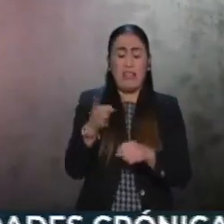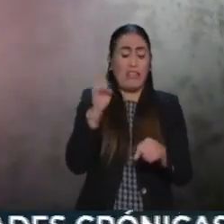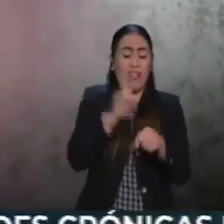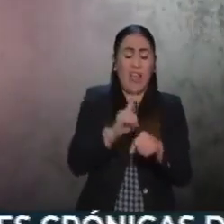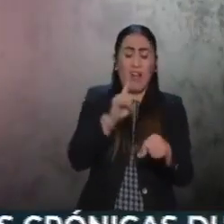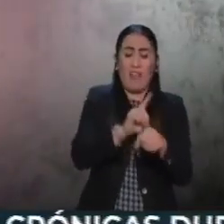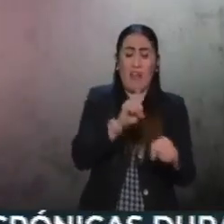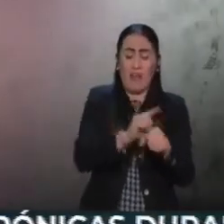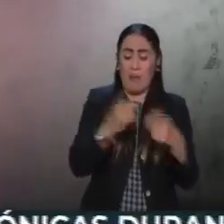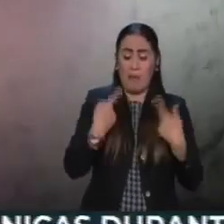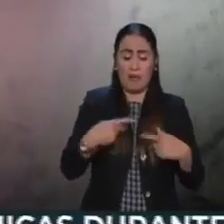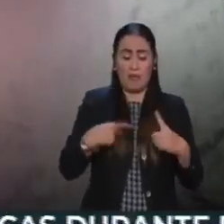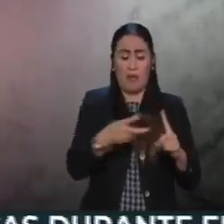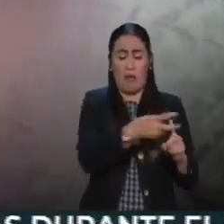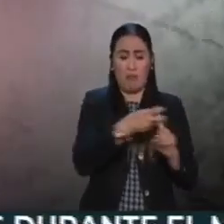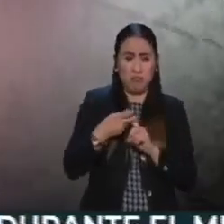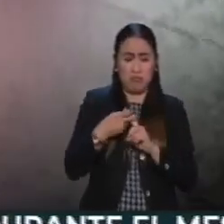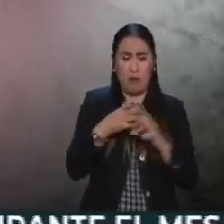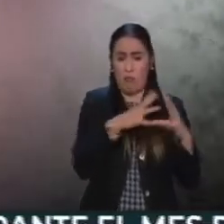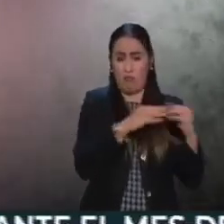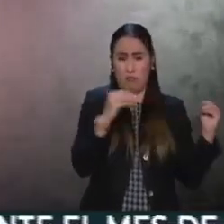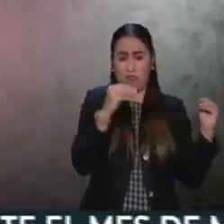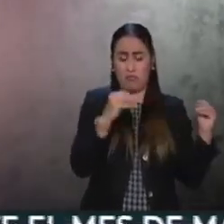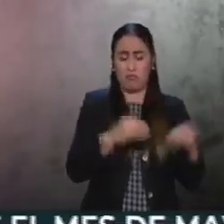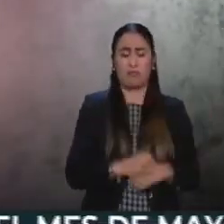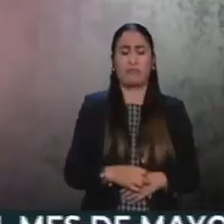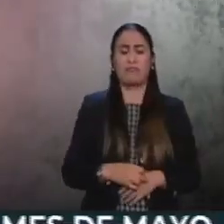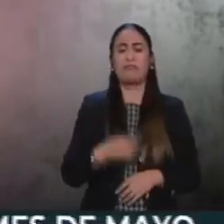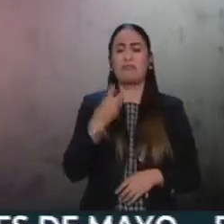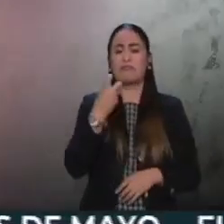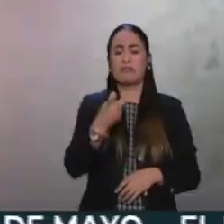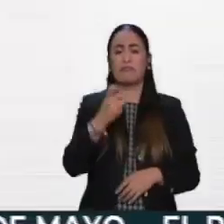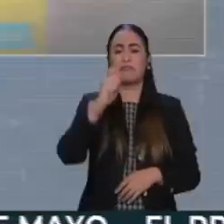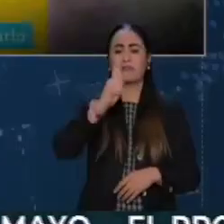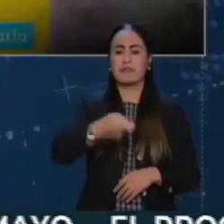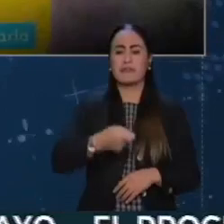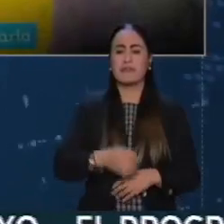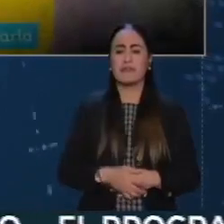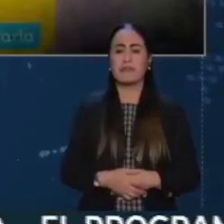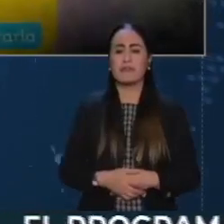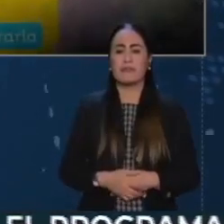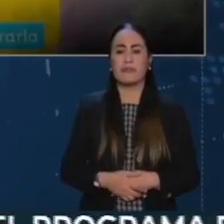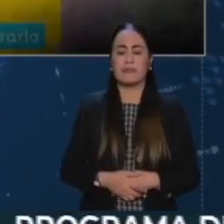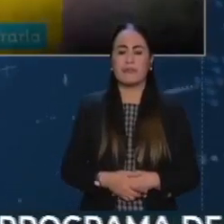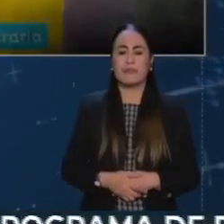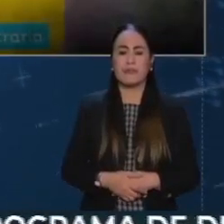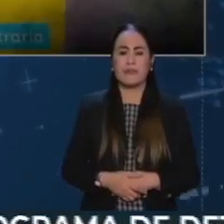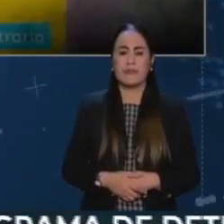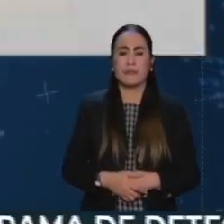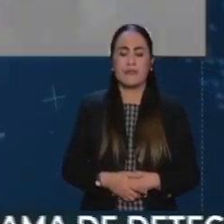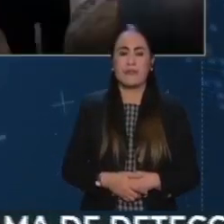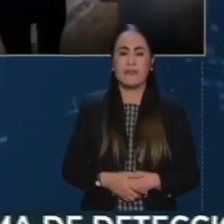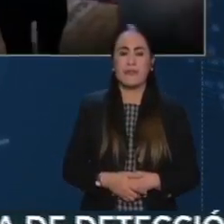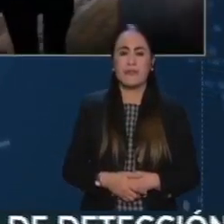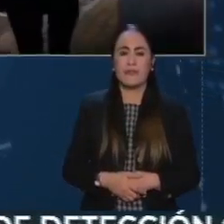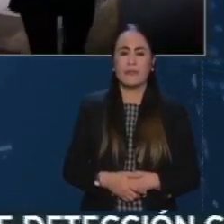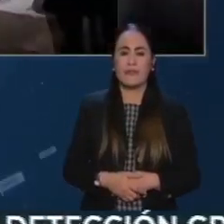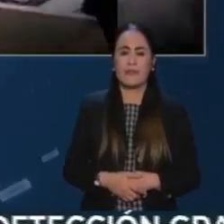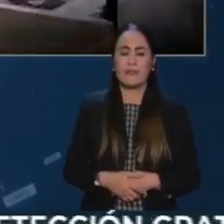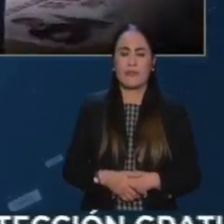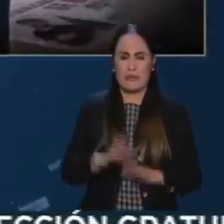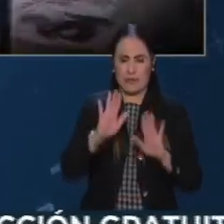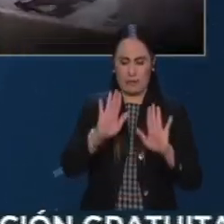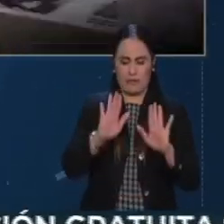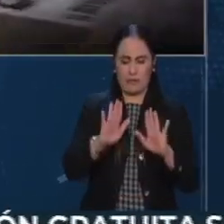los días. Pero esto tiene que ver con algo que es muy importante. me regreso primero a un